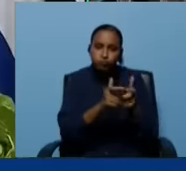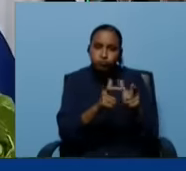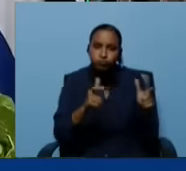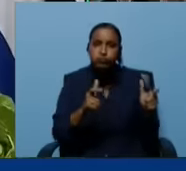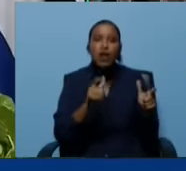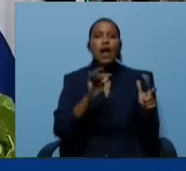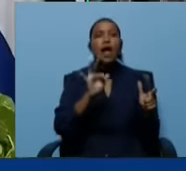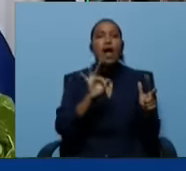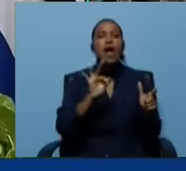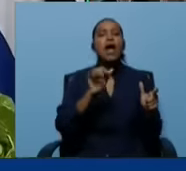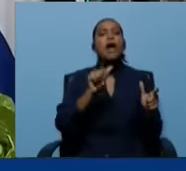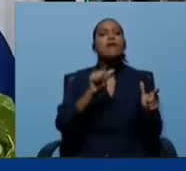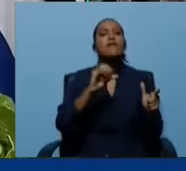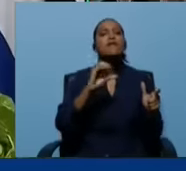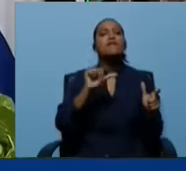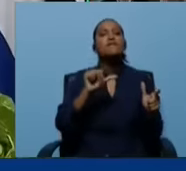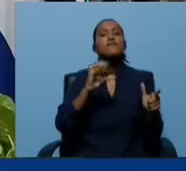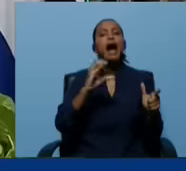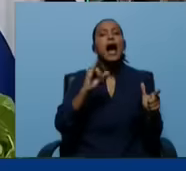por la fuerza.